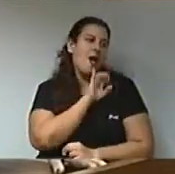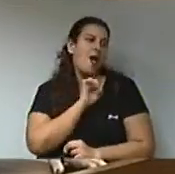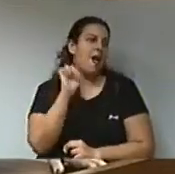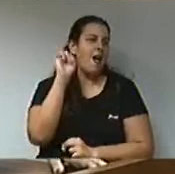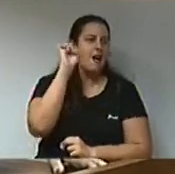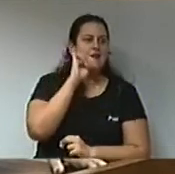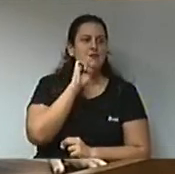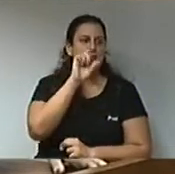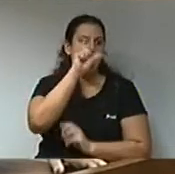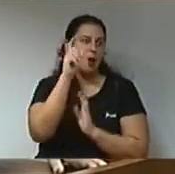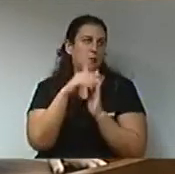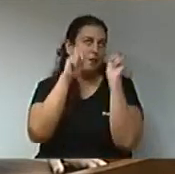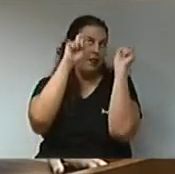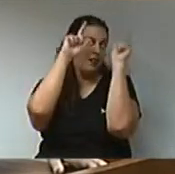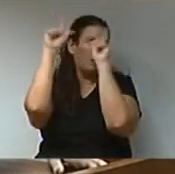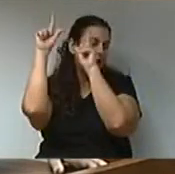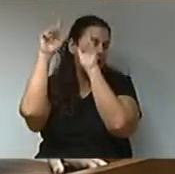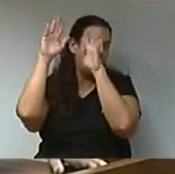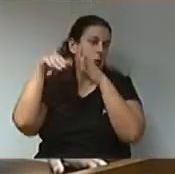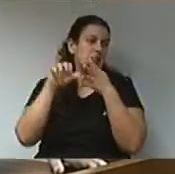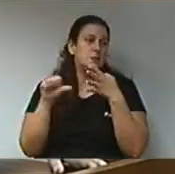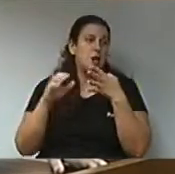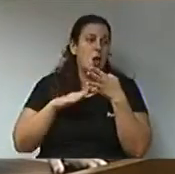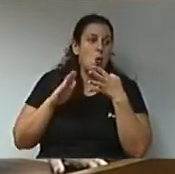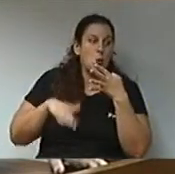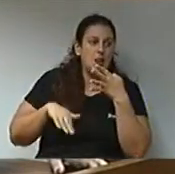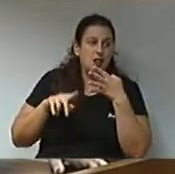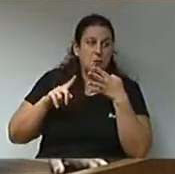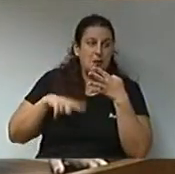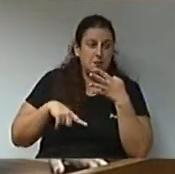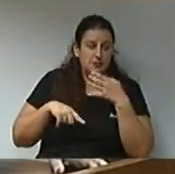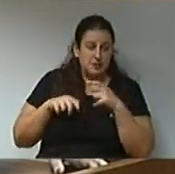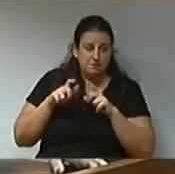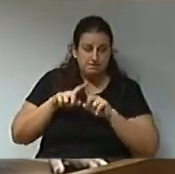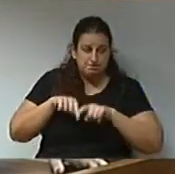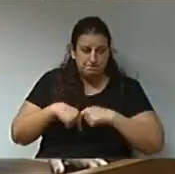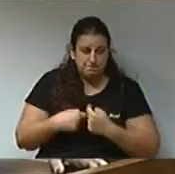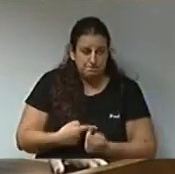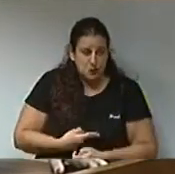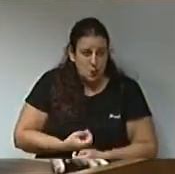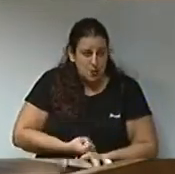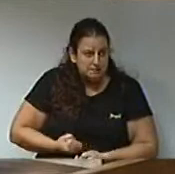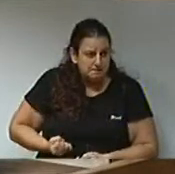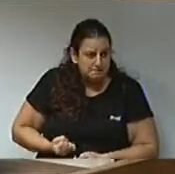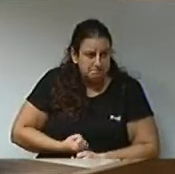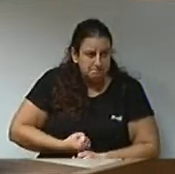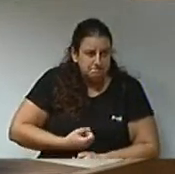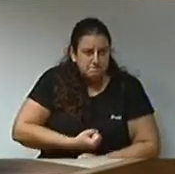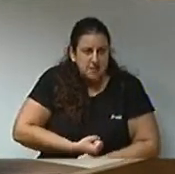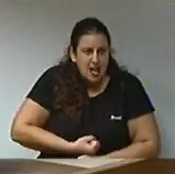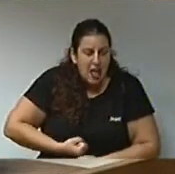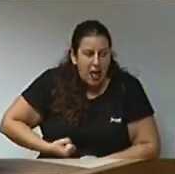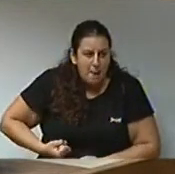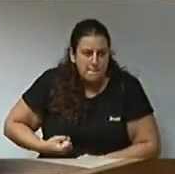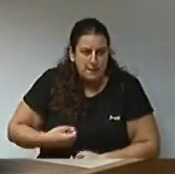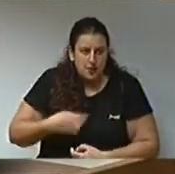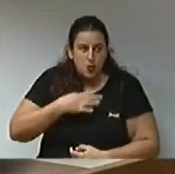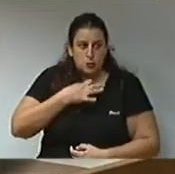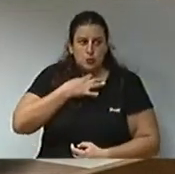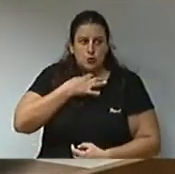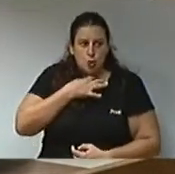la última semana del mes, que es la semana más cruda para la economía familiar. Mire, señor Puig, no estamos tan